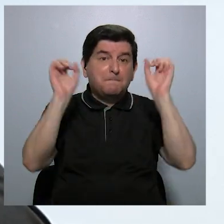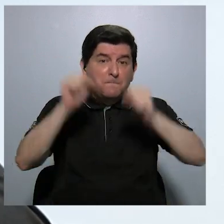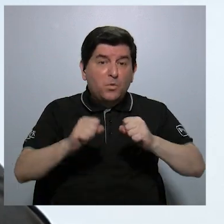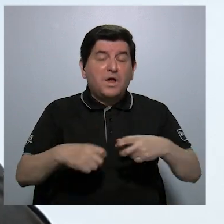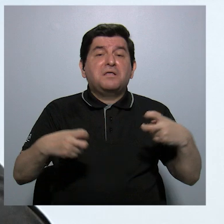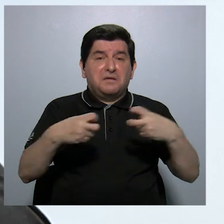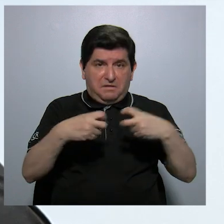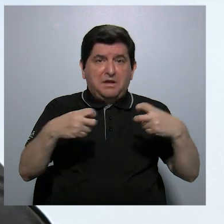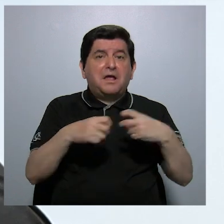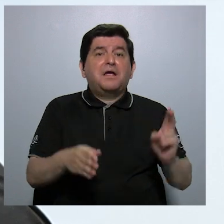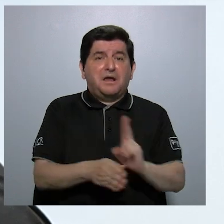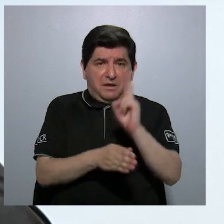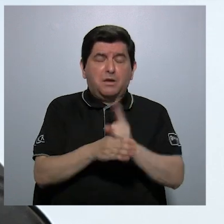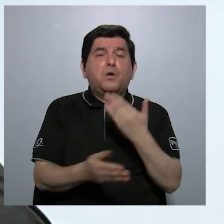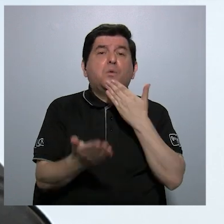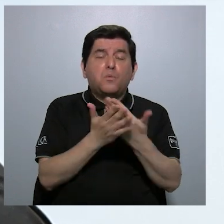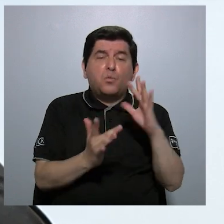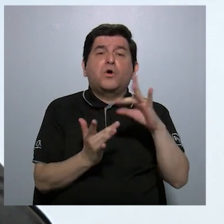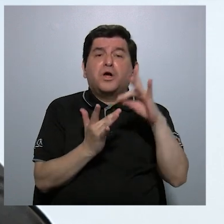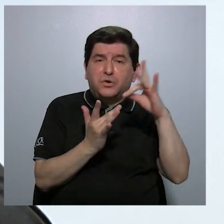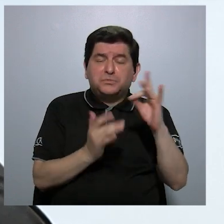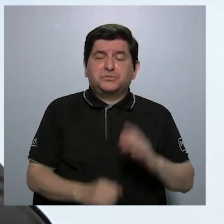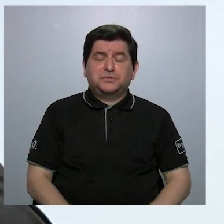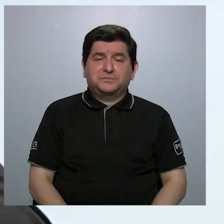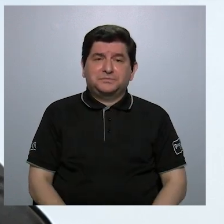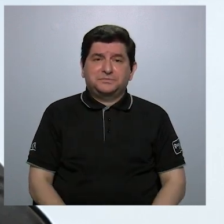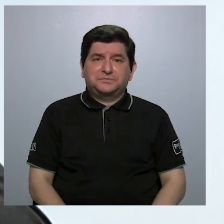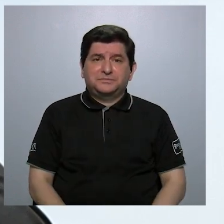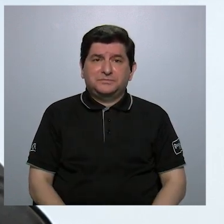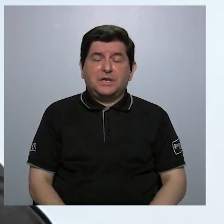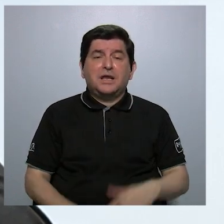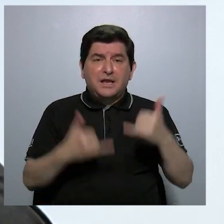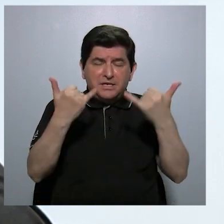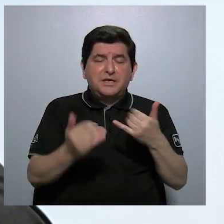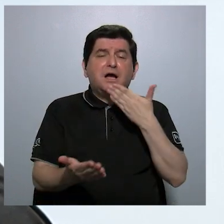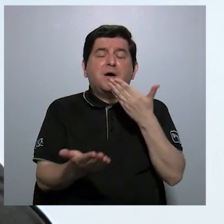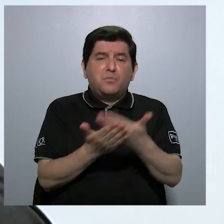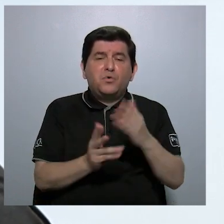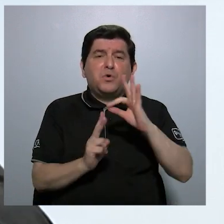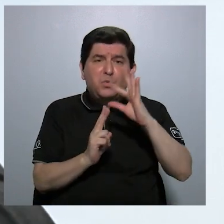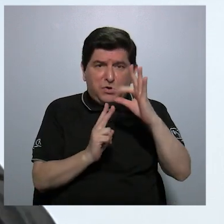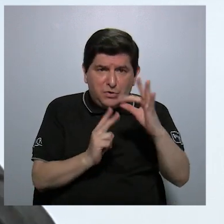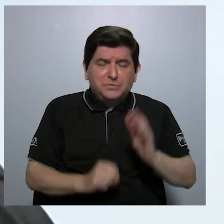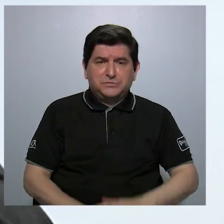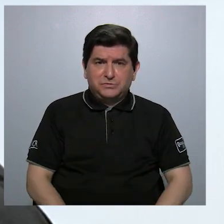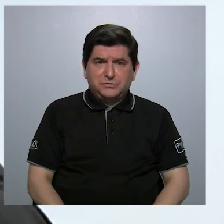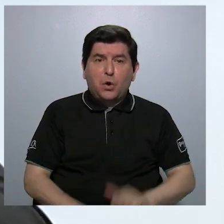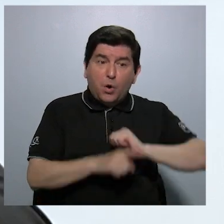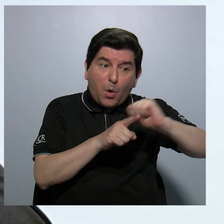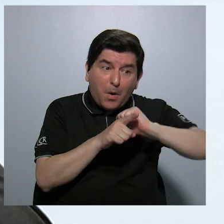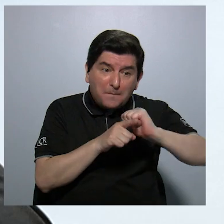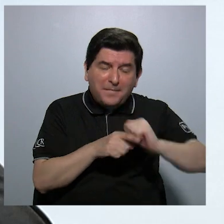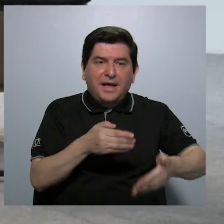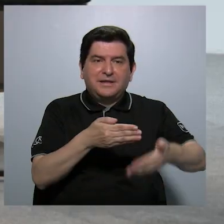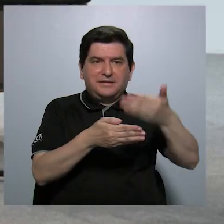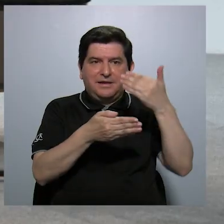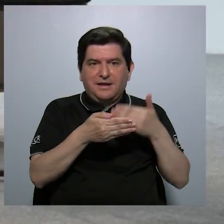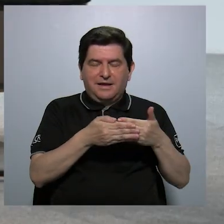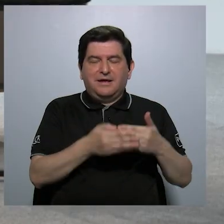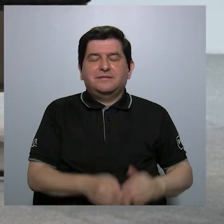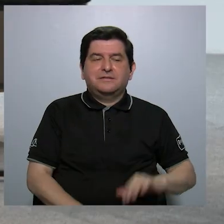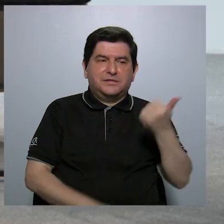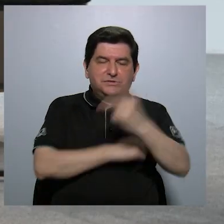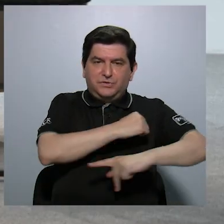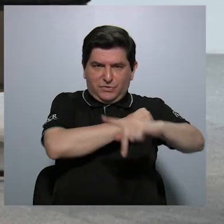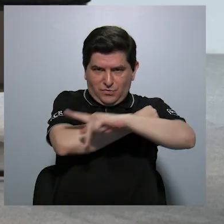ser electrificados. Es una buena alternativa, se ha tenido buenas opciones, buenas prácticas en el extranjero,